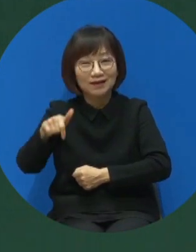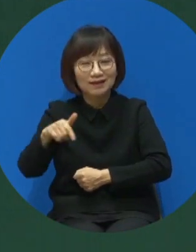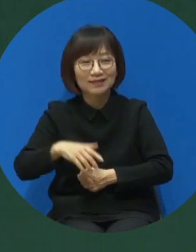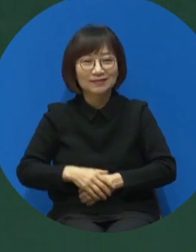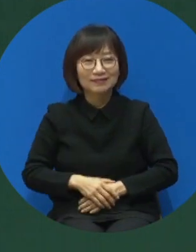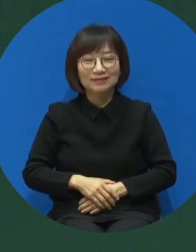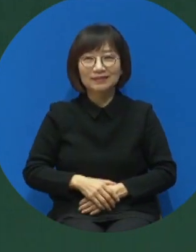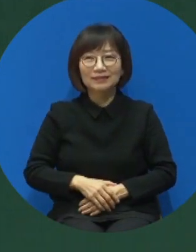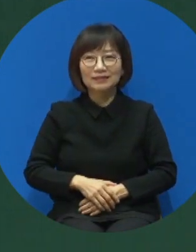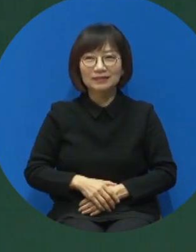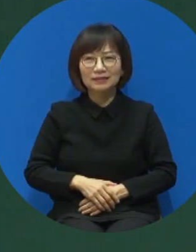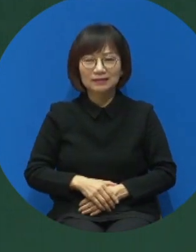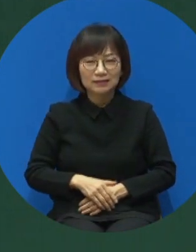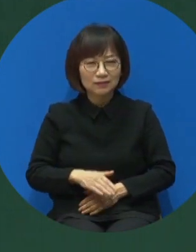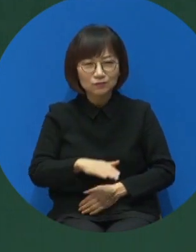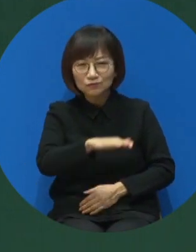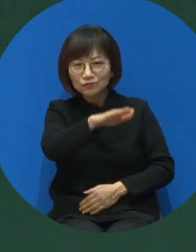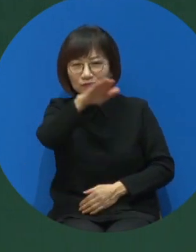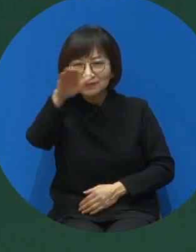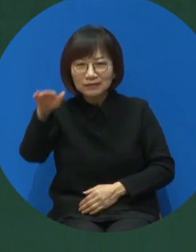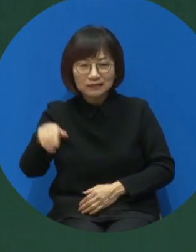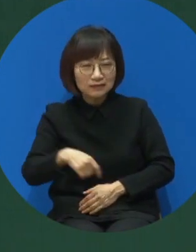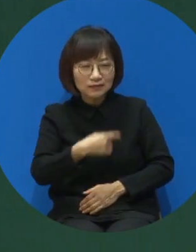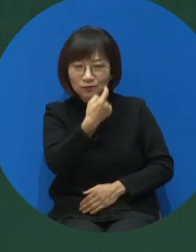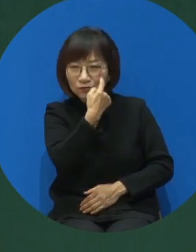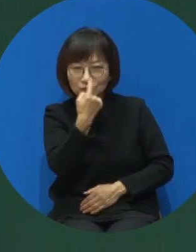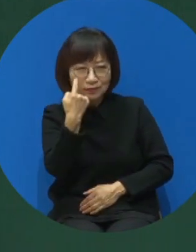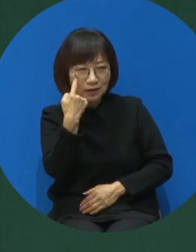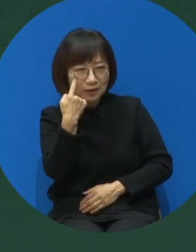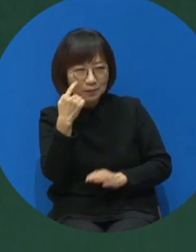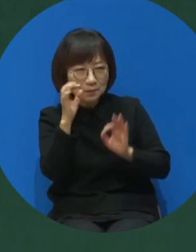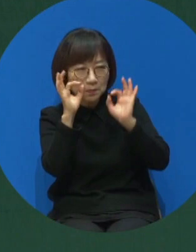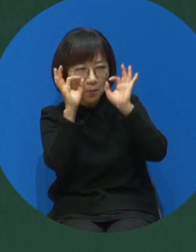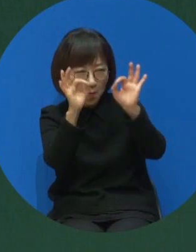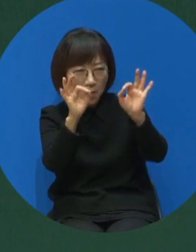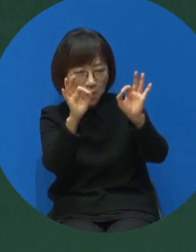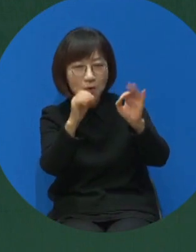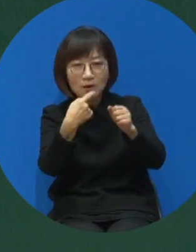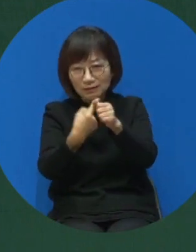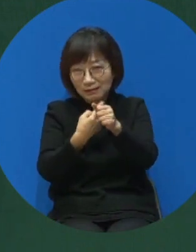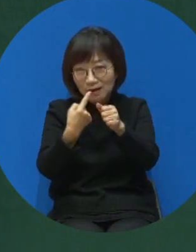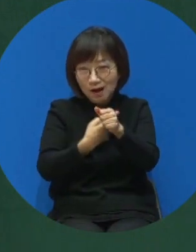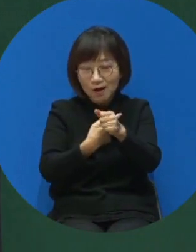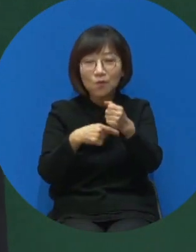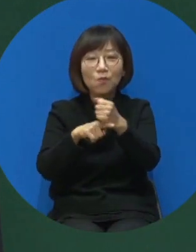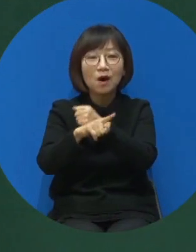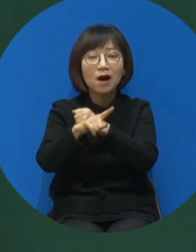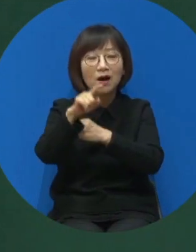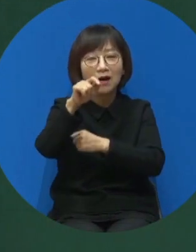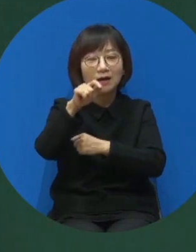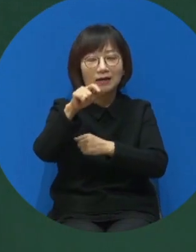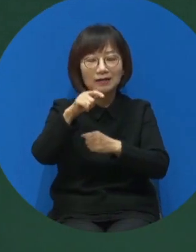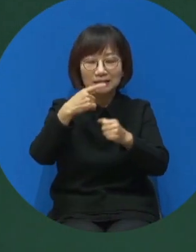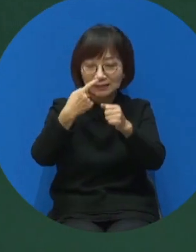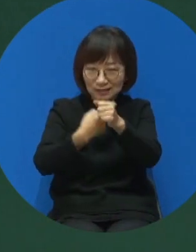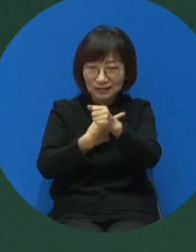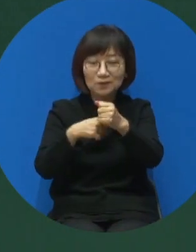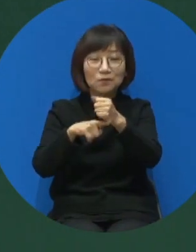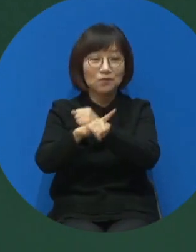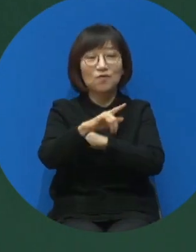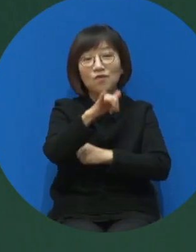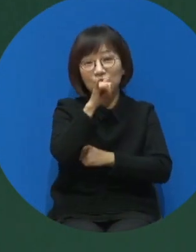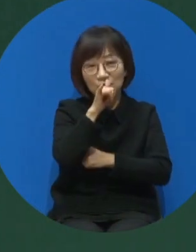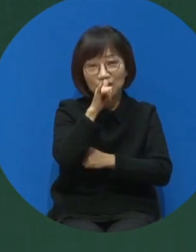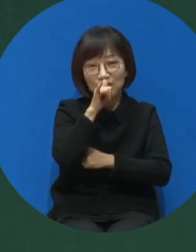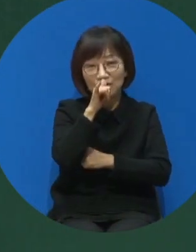muy guay reliance hay on wye smith a nosotros tenemos cosas materiales que podemos ver y la naturaleza que